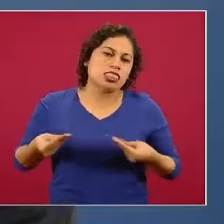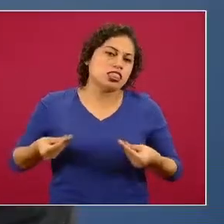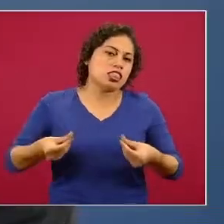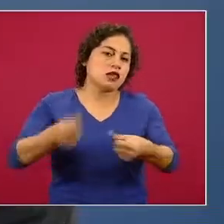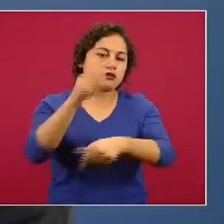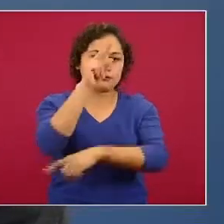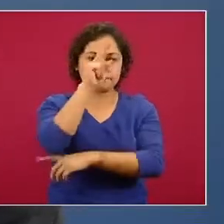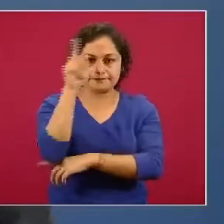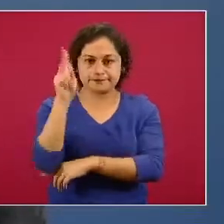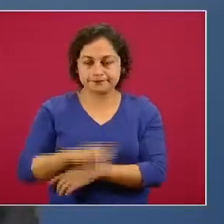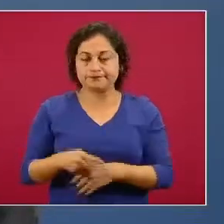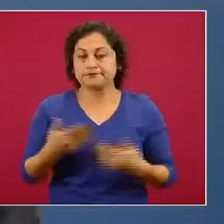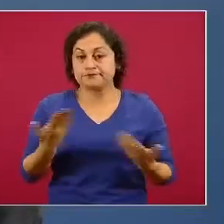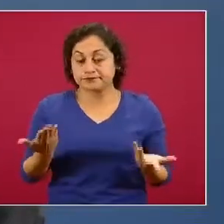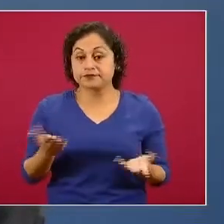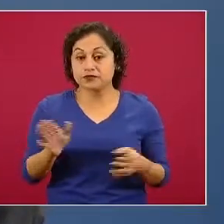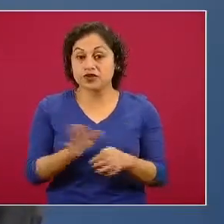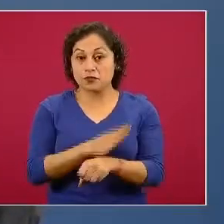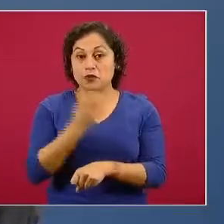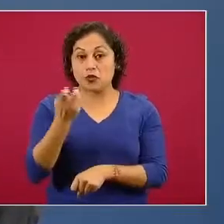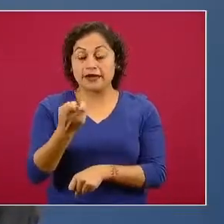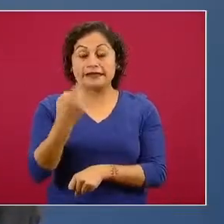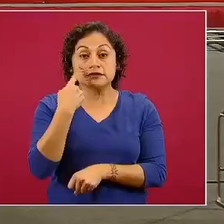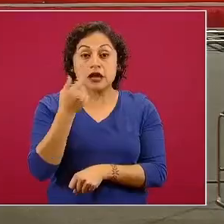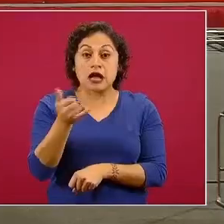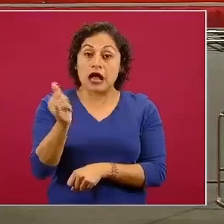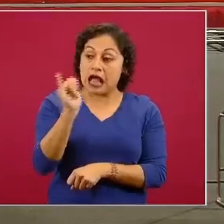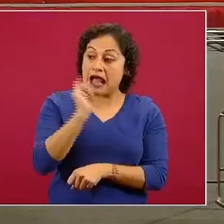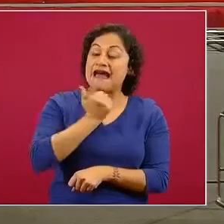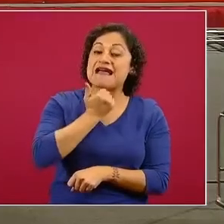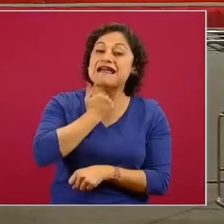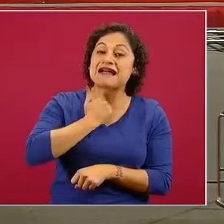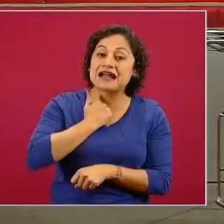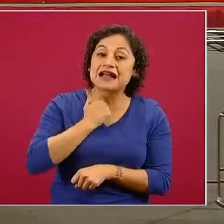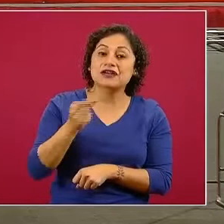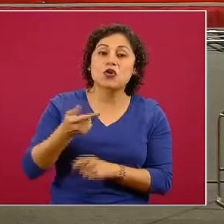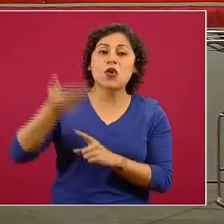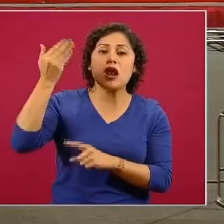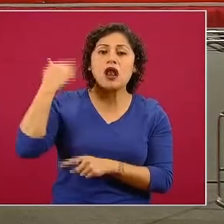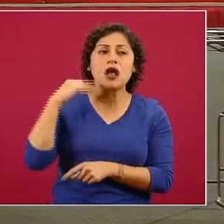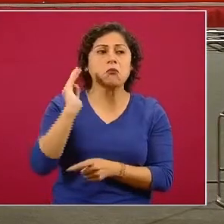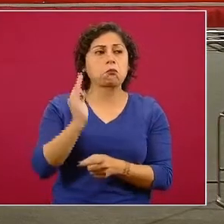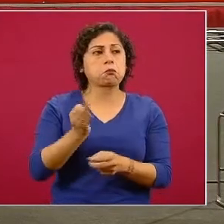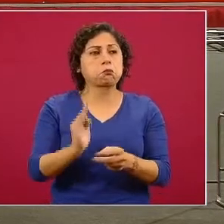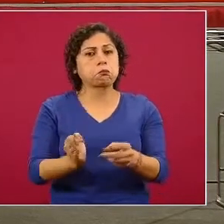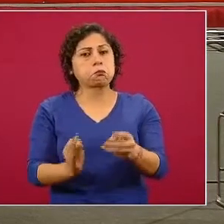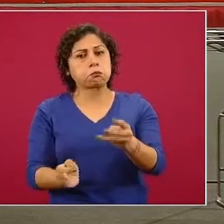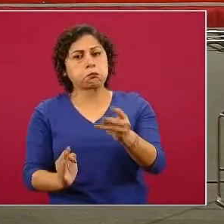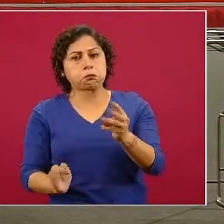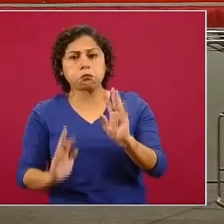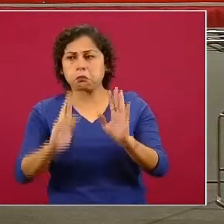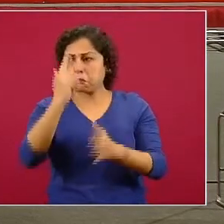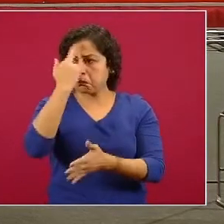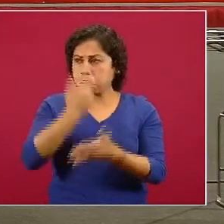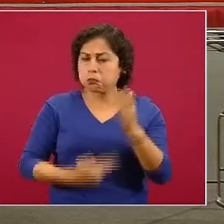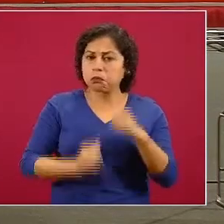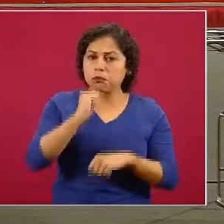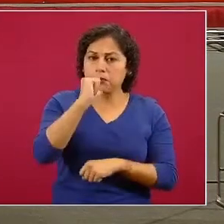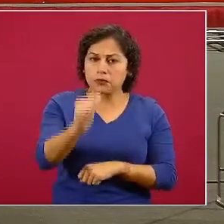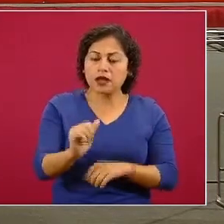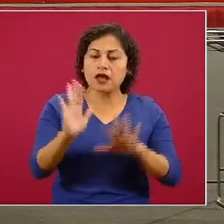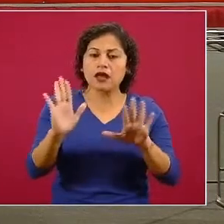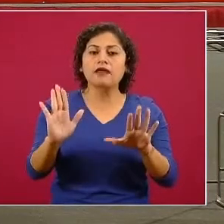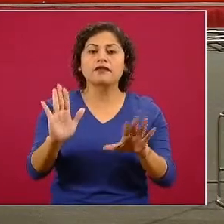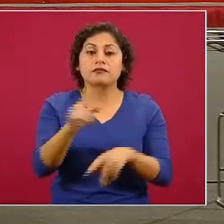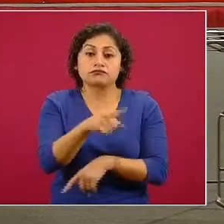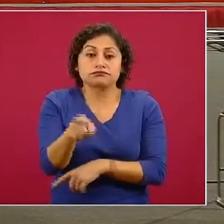Entonces, finalmente el alcohol ha sido una sustancia muy permitida, que desde que los niños